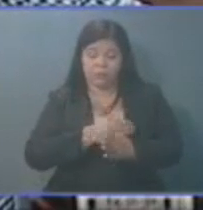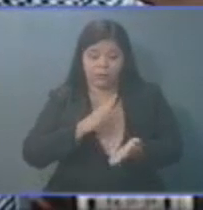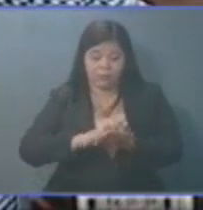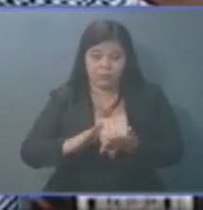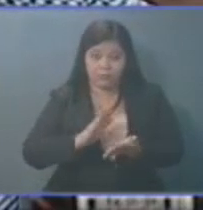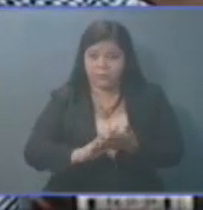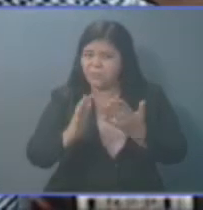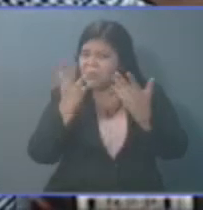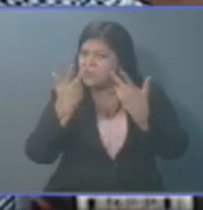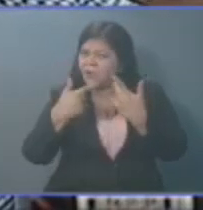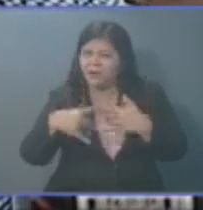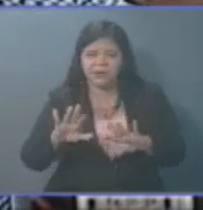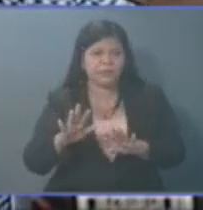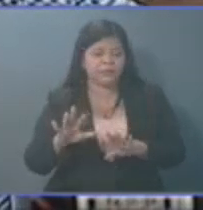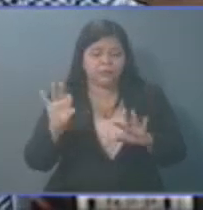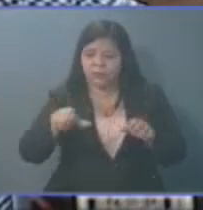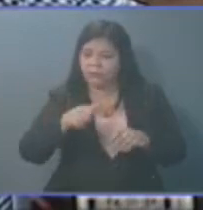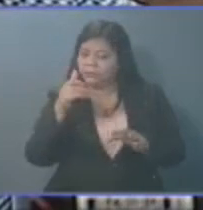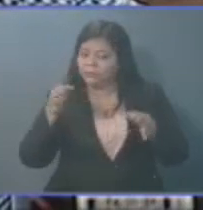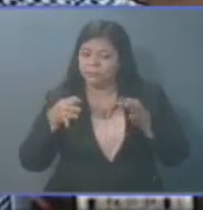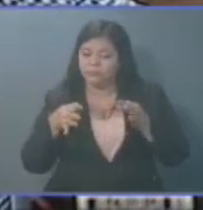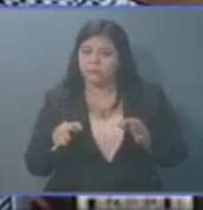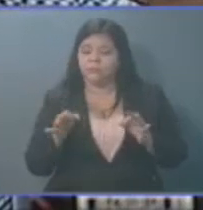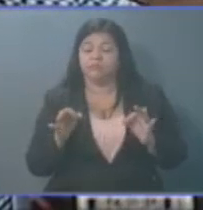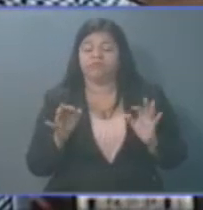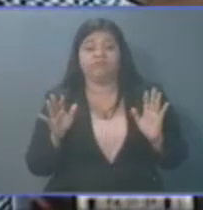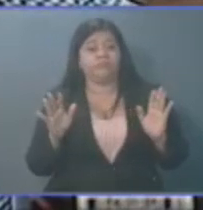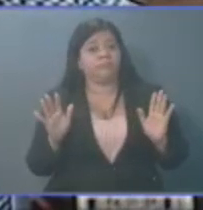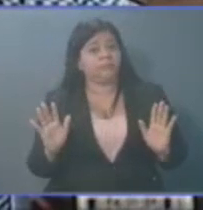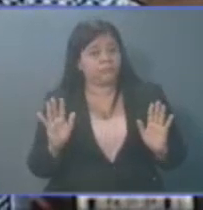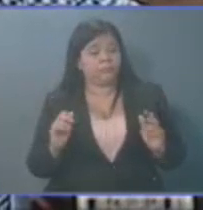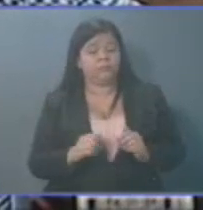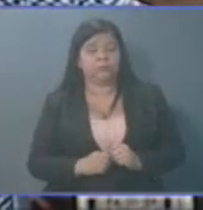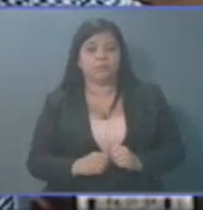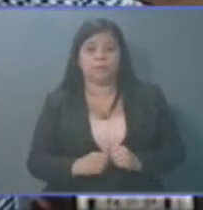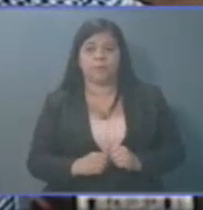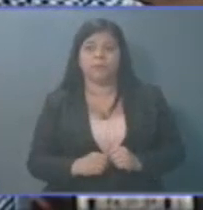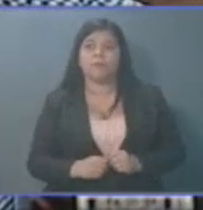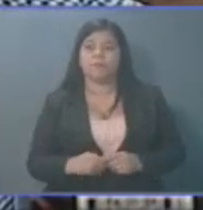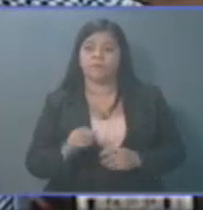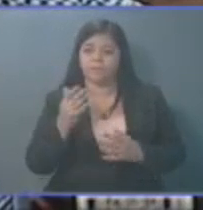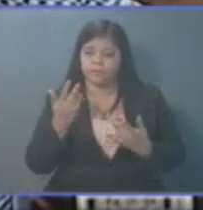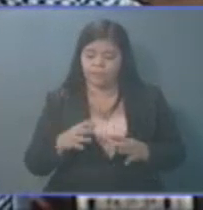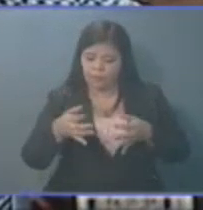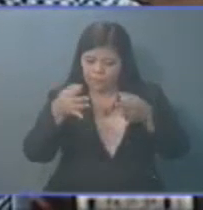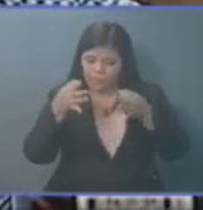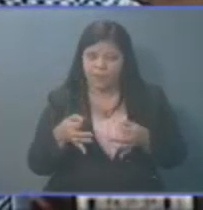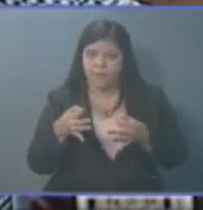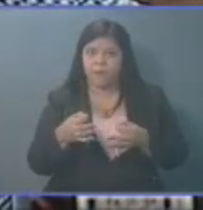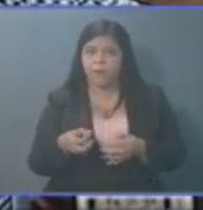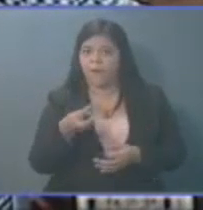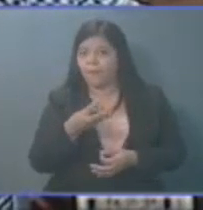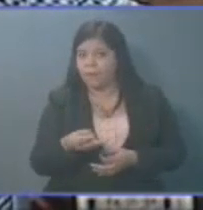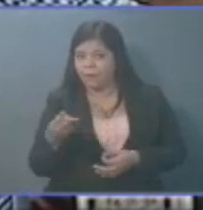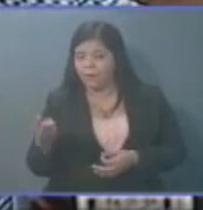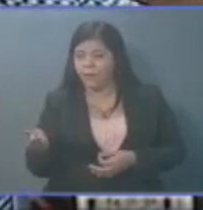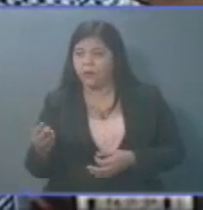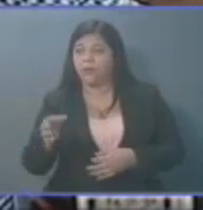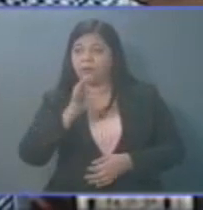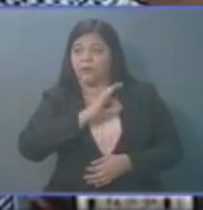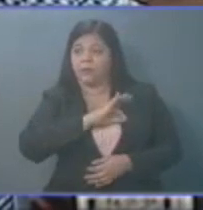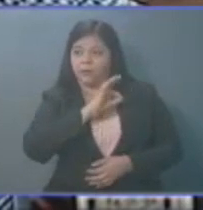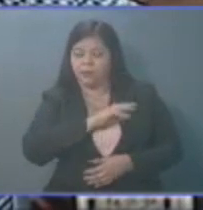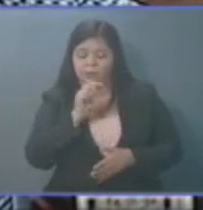bajo cualquier título y que estén formal o materialmente a favor del